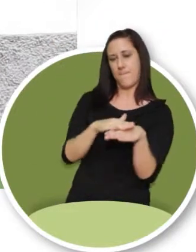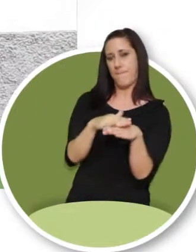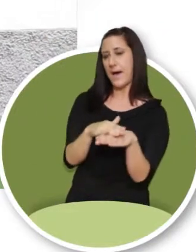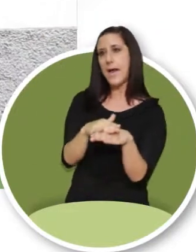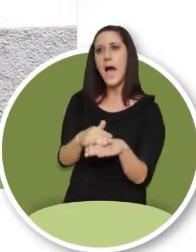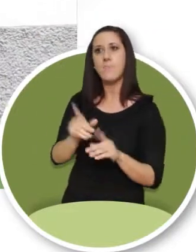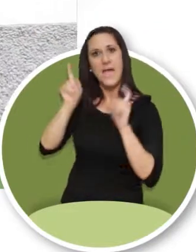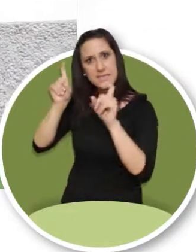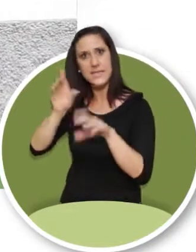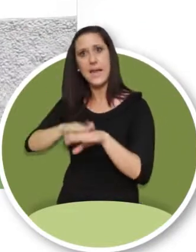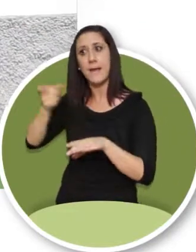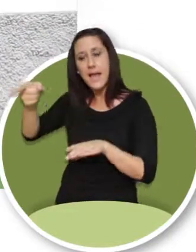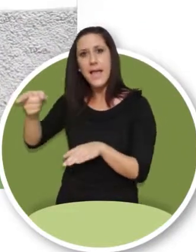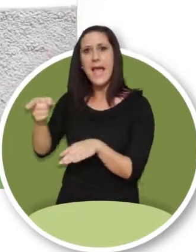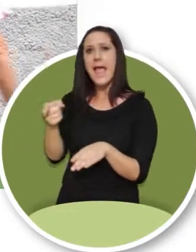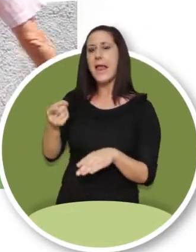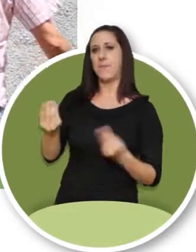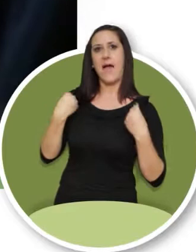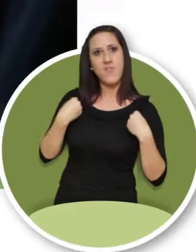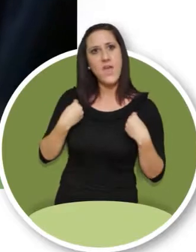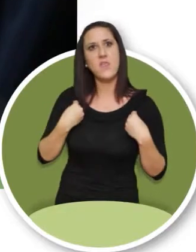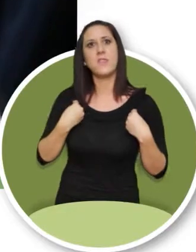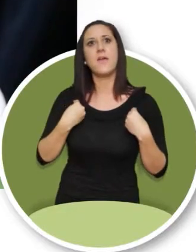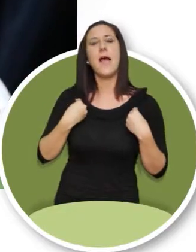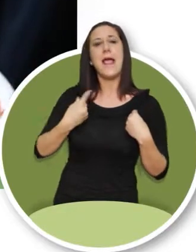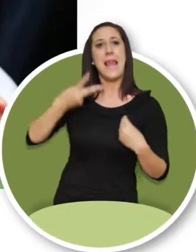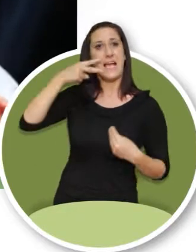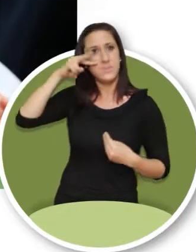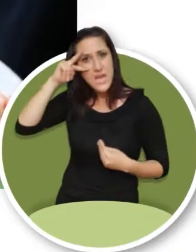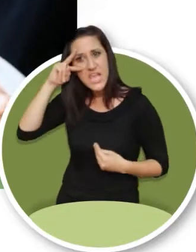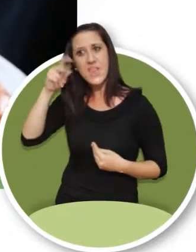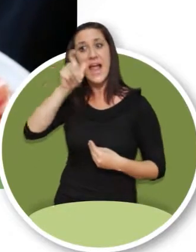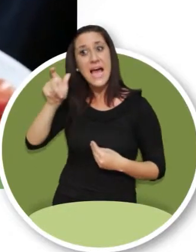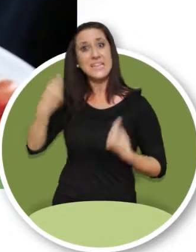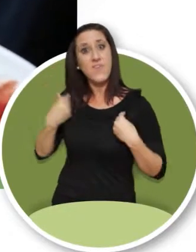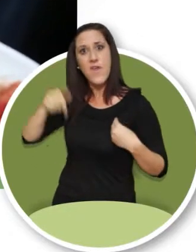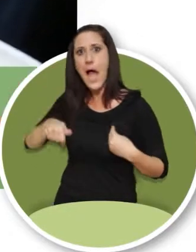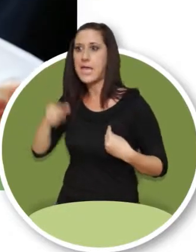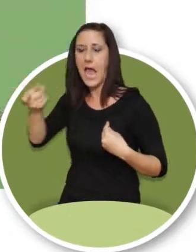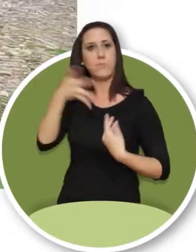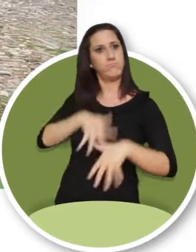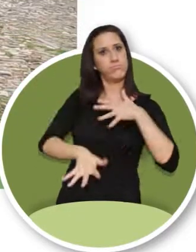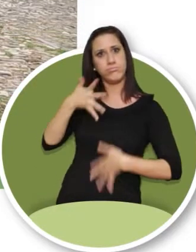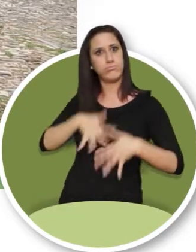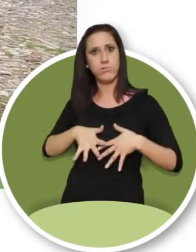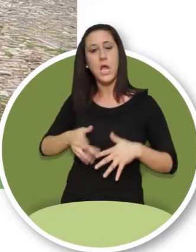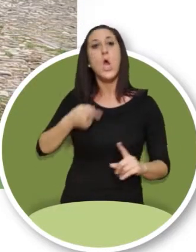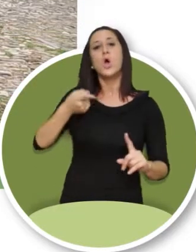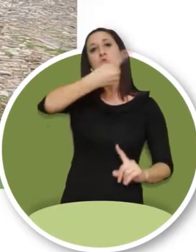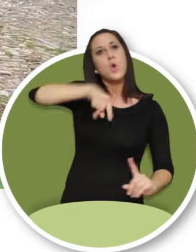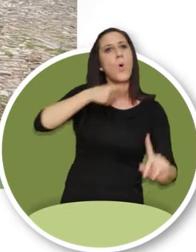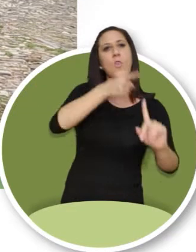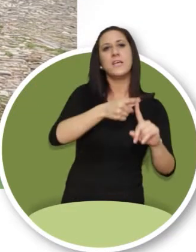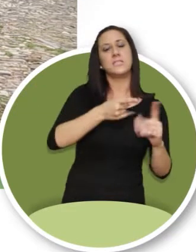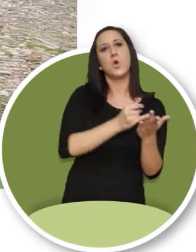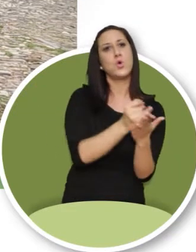que el viajero se empape de la vivencia, de la experiencia de la gente que vive aquí. Somos de un